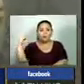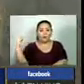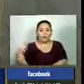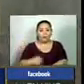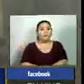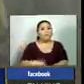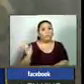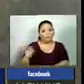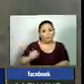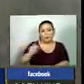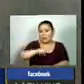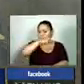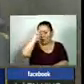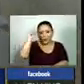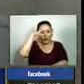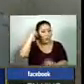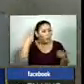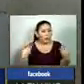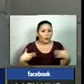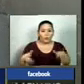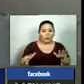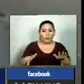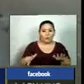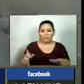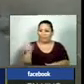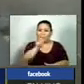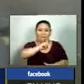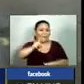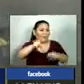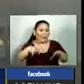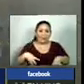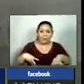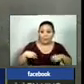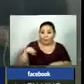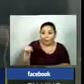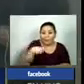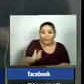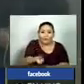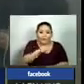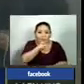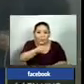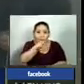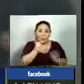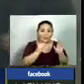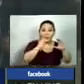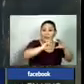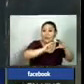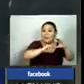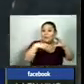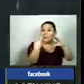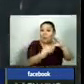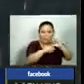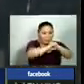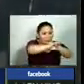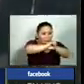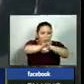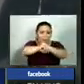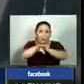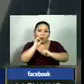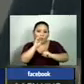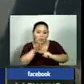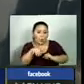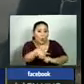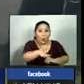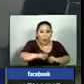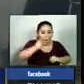Sí, estamos trabajando de manera normal. De hecho, nosotros desmentimos la información que estaba circulando en redes sociales porque los estudios de